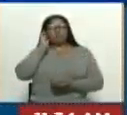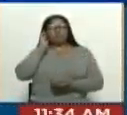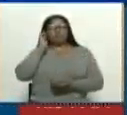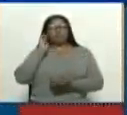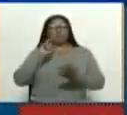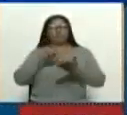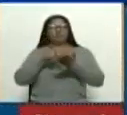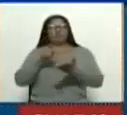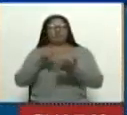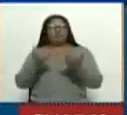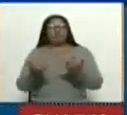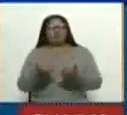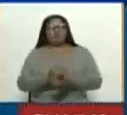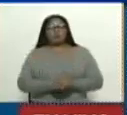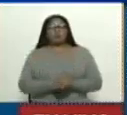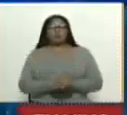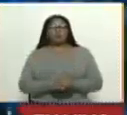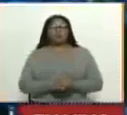bienvenido